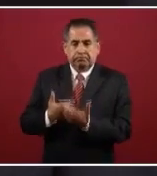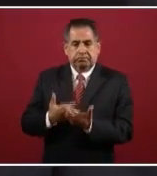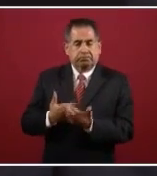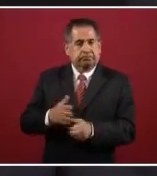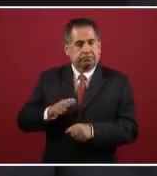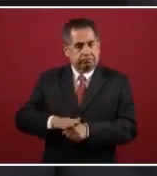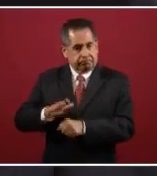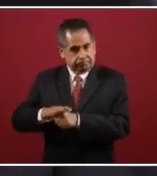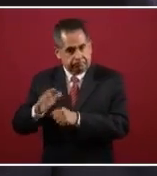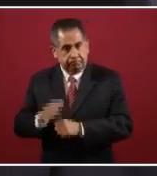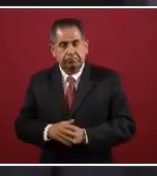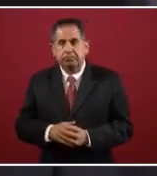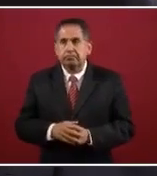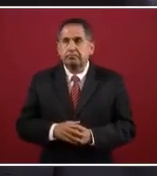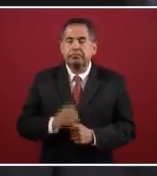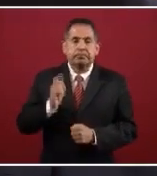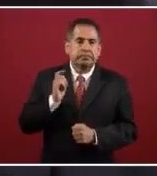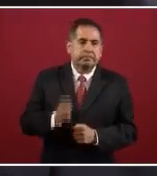significa